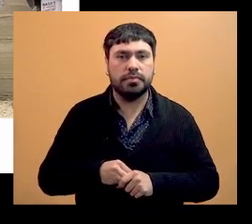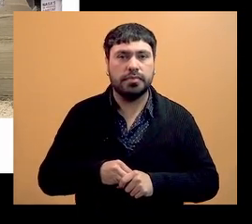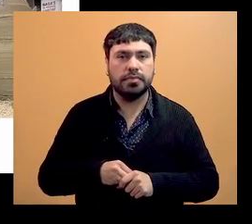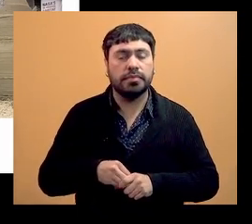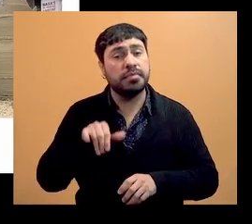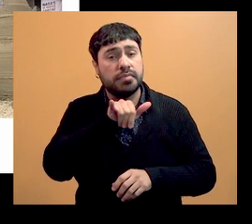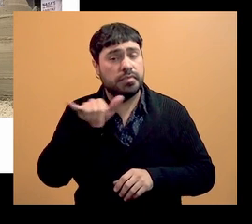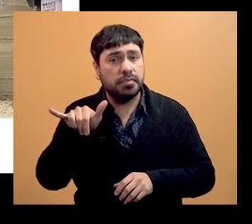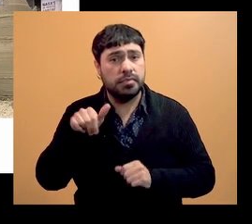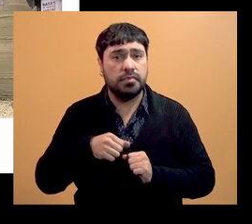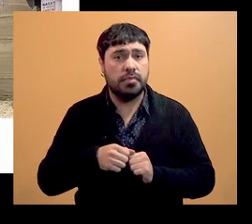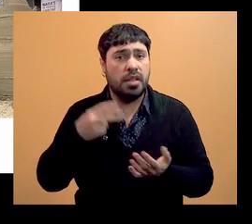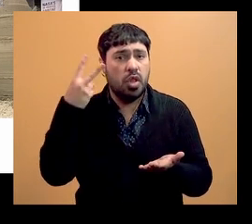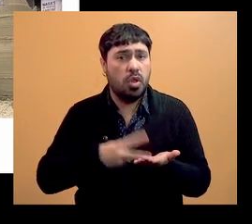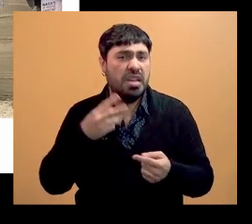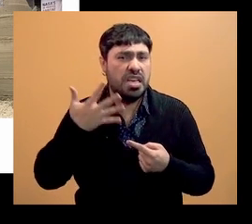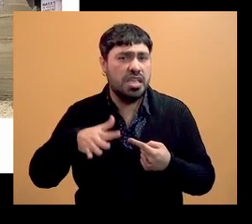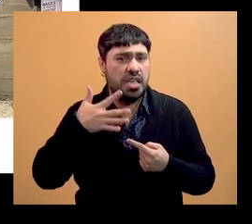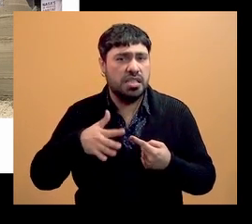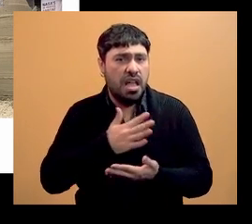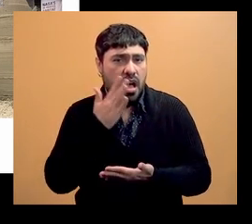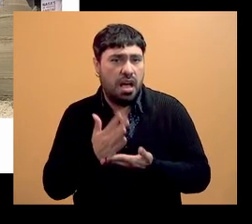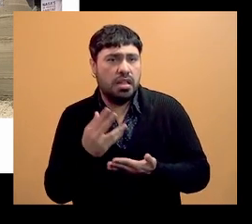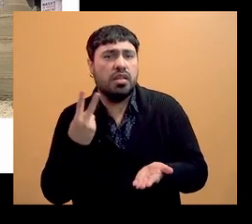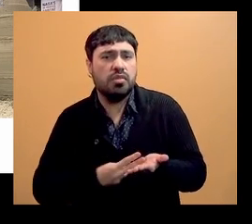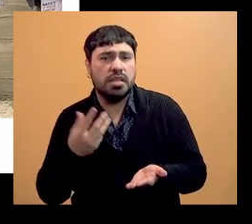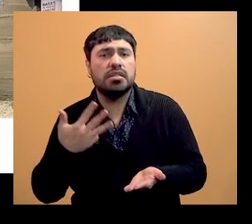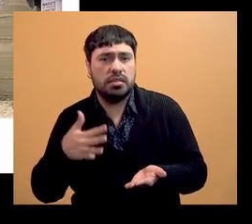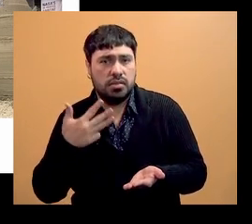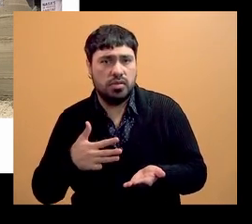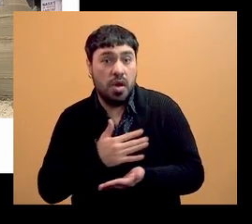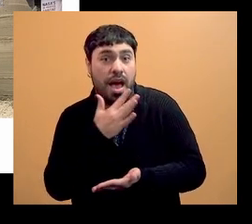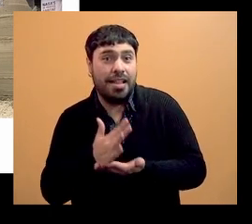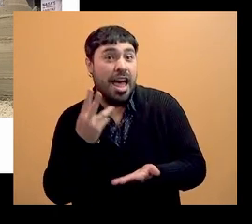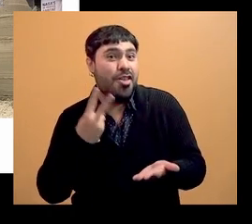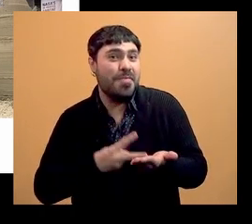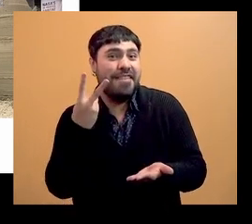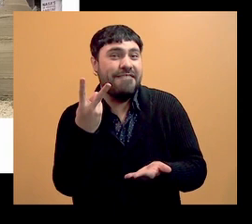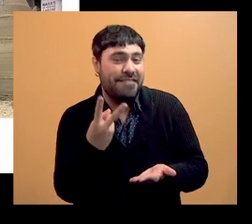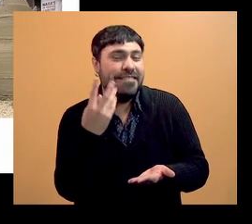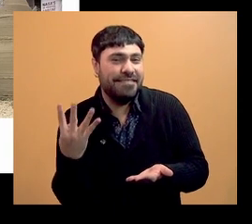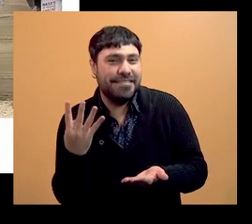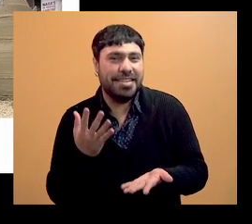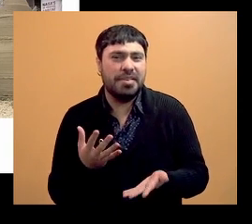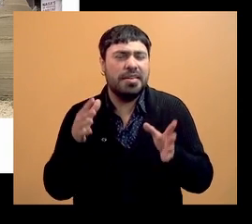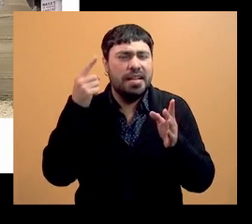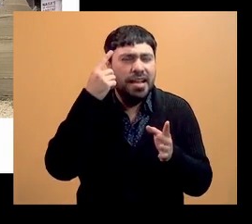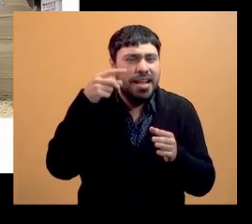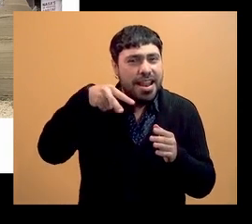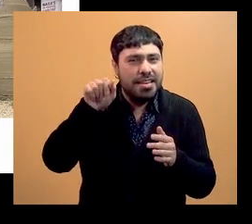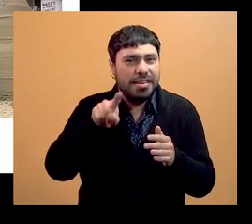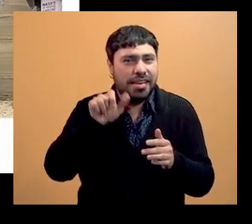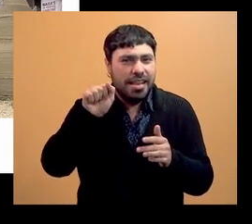periodo que siguió, 2015 hasta el 2018 y hasta el 2024, lo que estima NASA